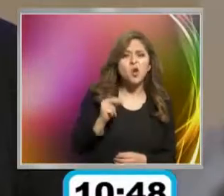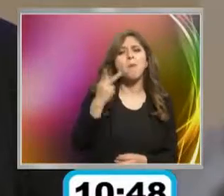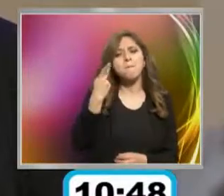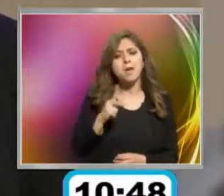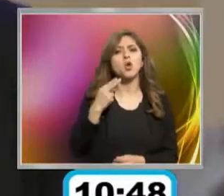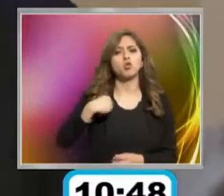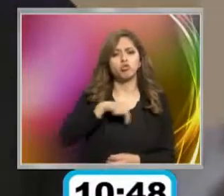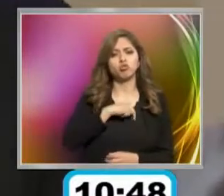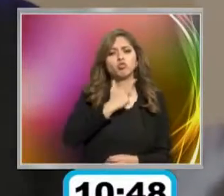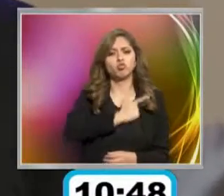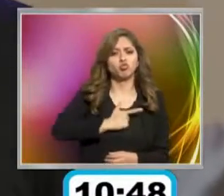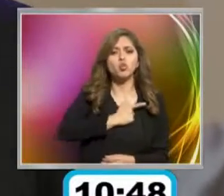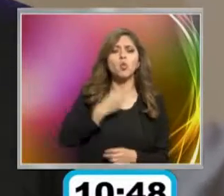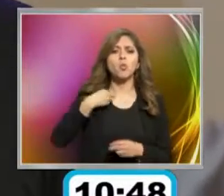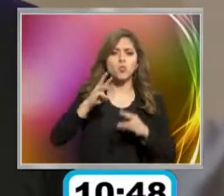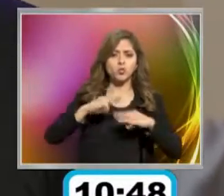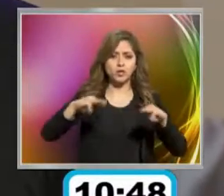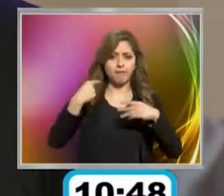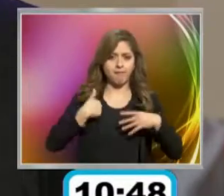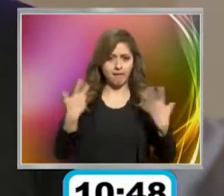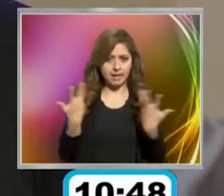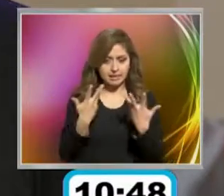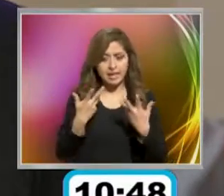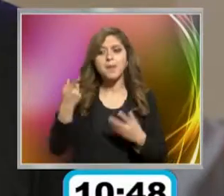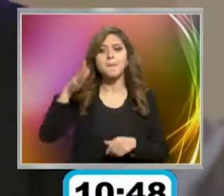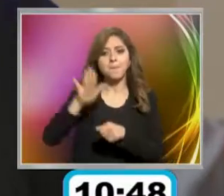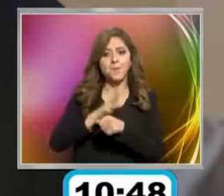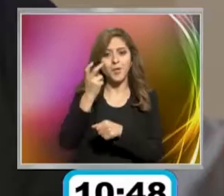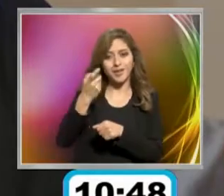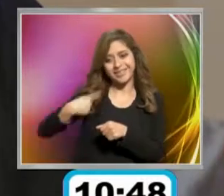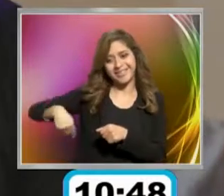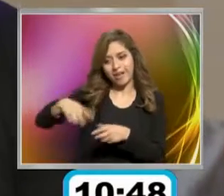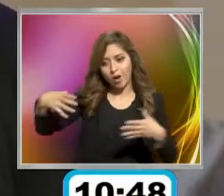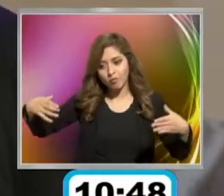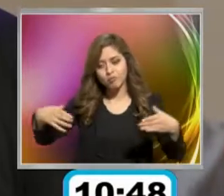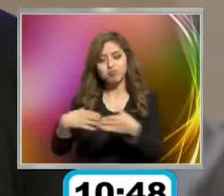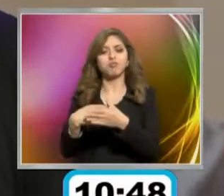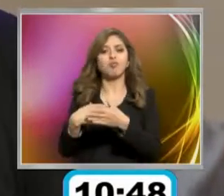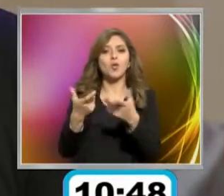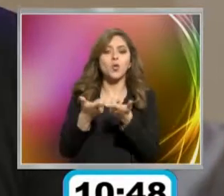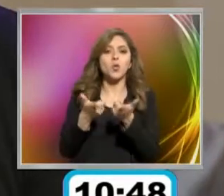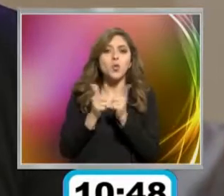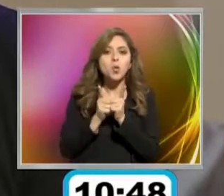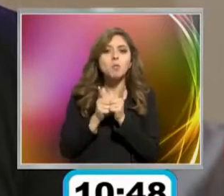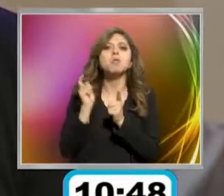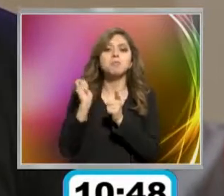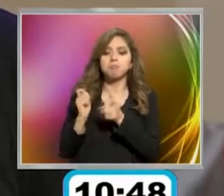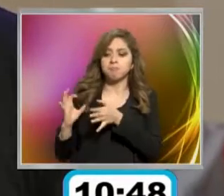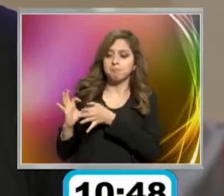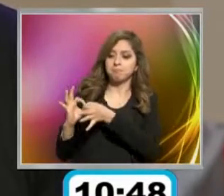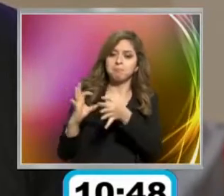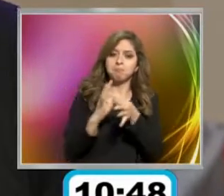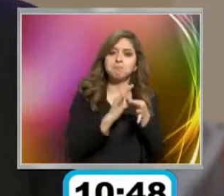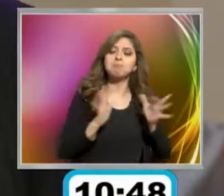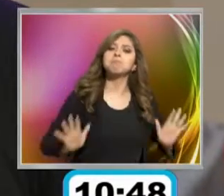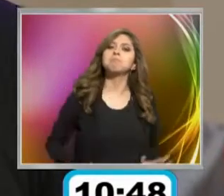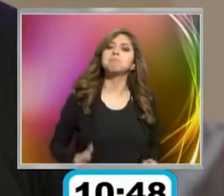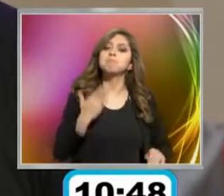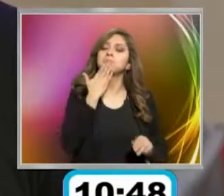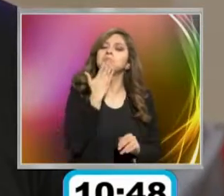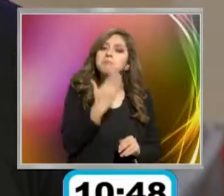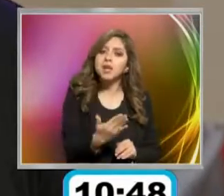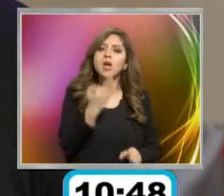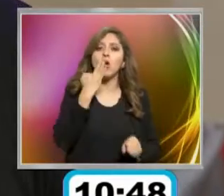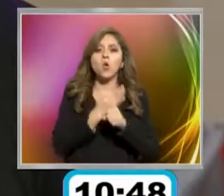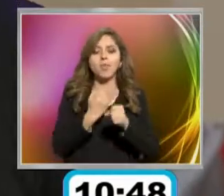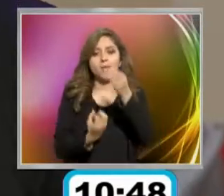hacer música, y pues fue el buen pretexto para juntarnos, y la verdad es que se dio muy bien la química entre todos y salieron